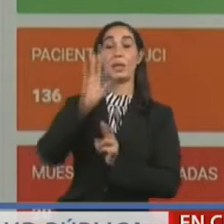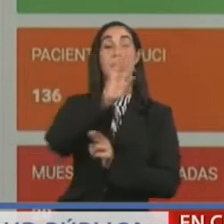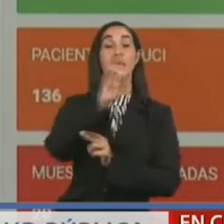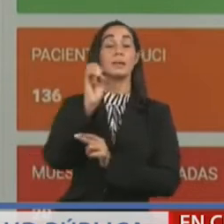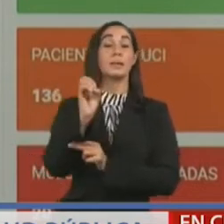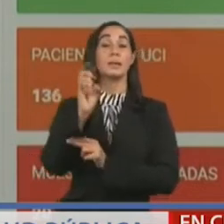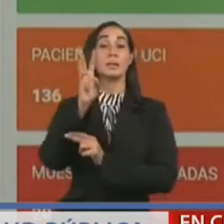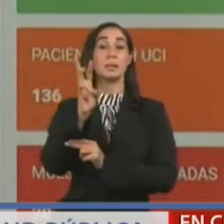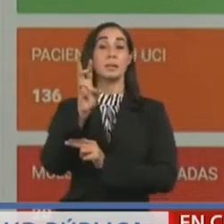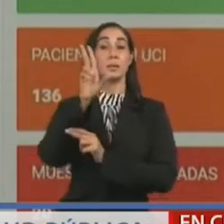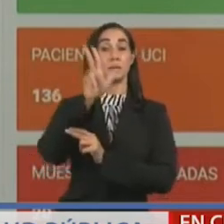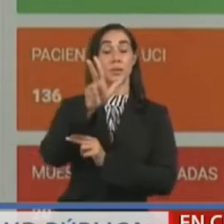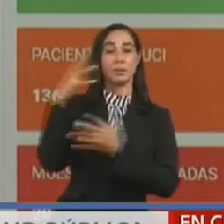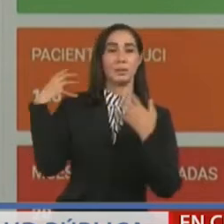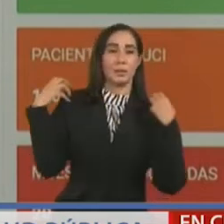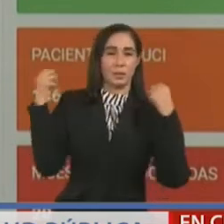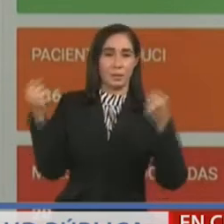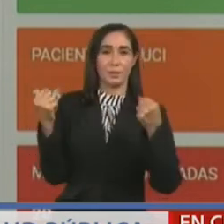763 recuperados,